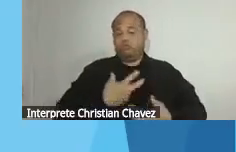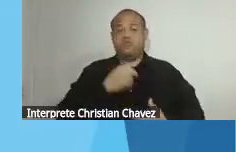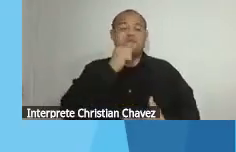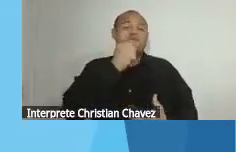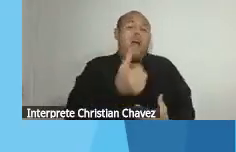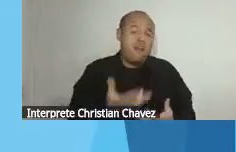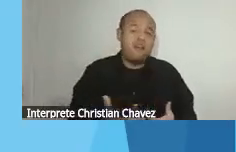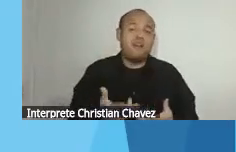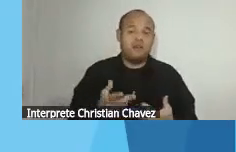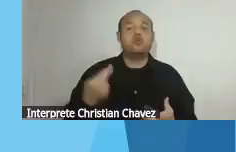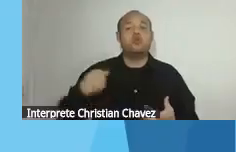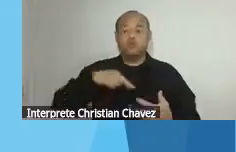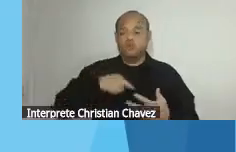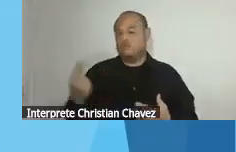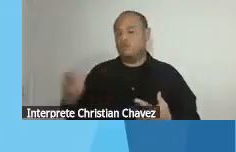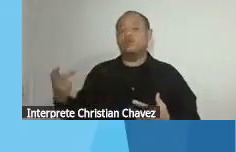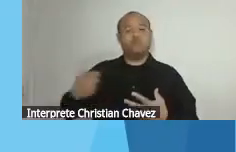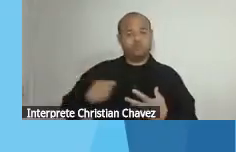cumplir.